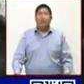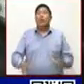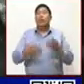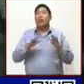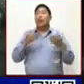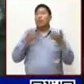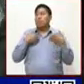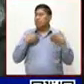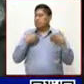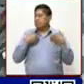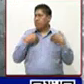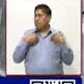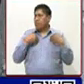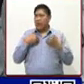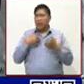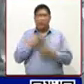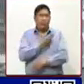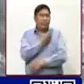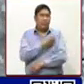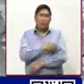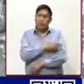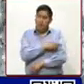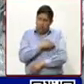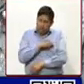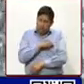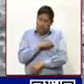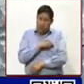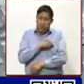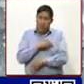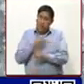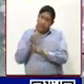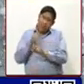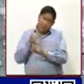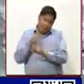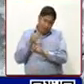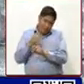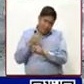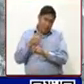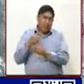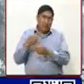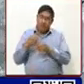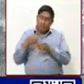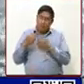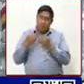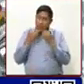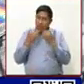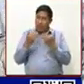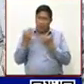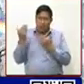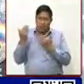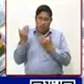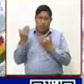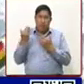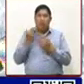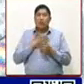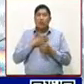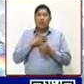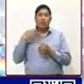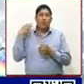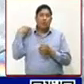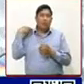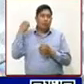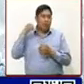Ya tenemos un centro médico en la cual estamos gestionando. Gracias a la cabeza de mi